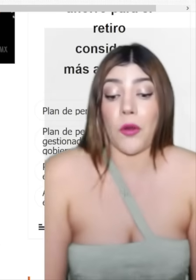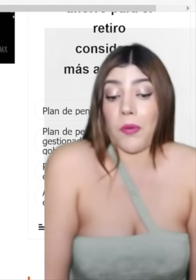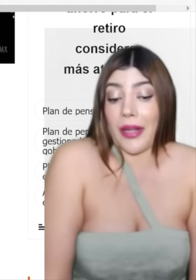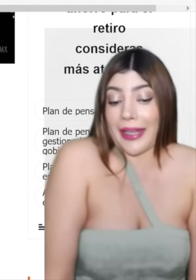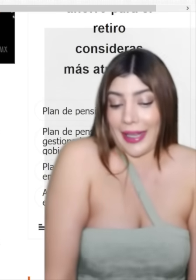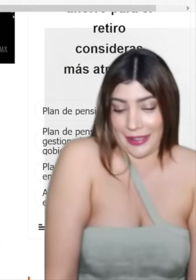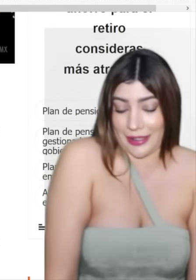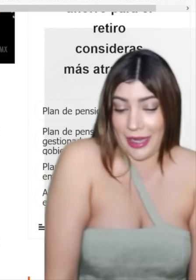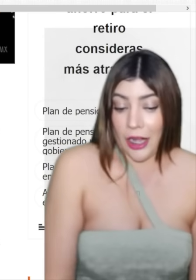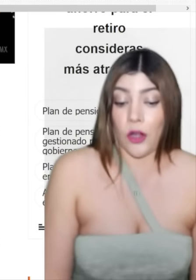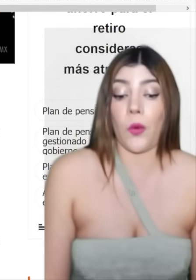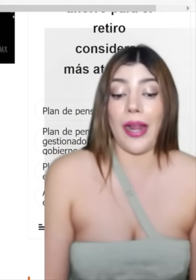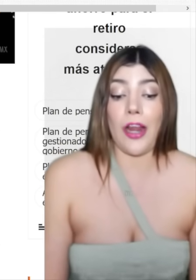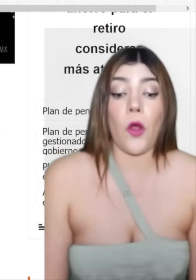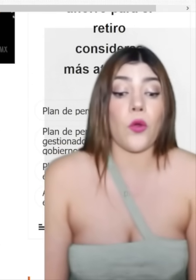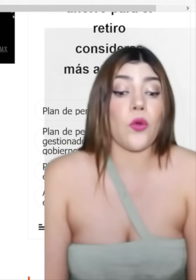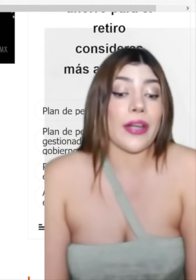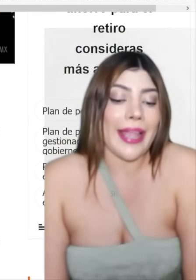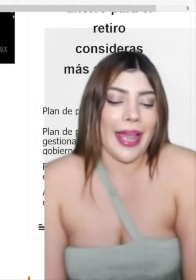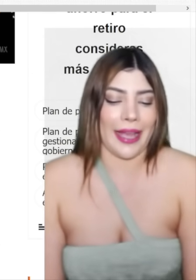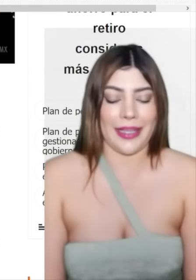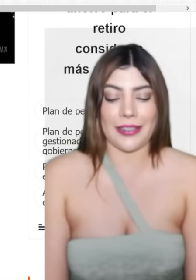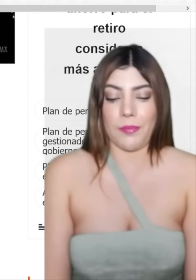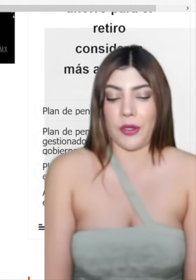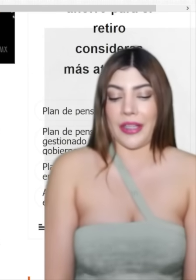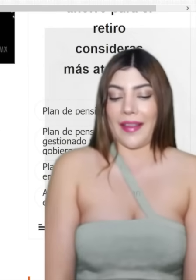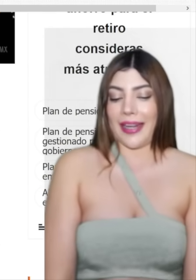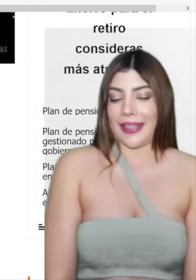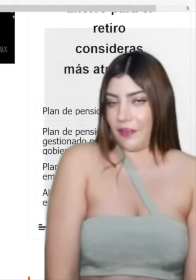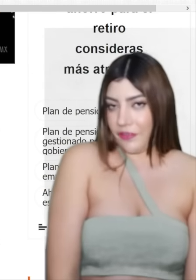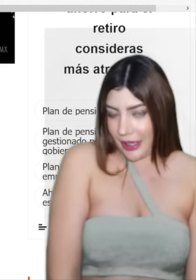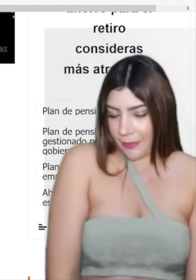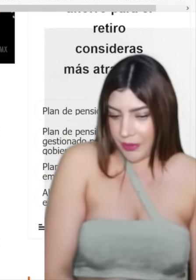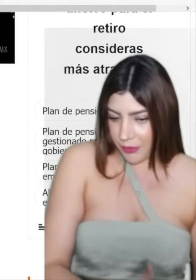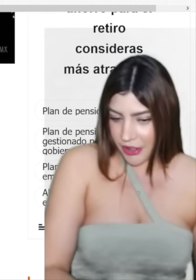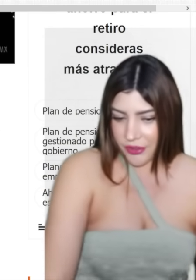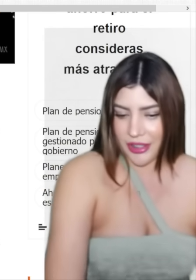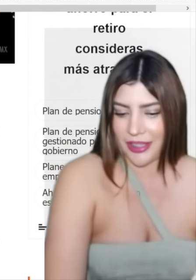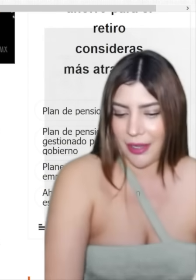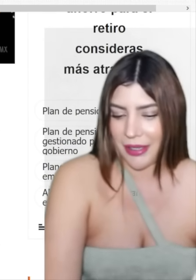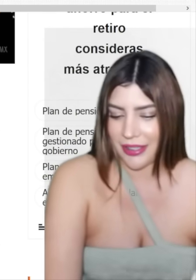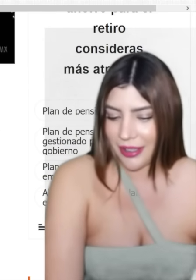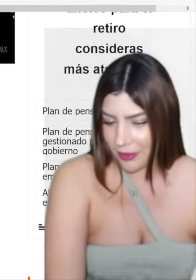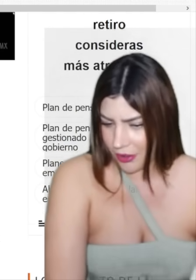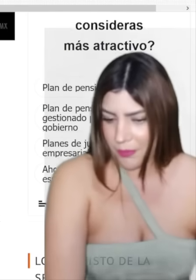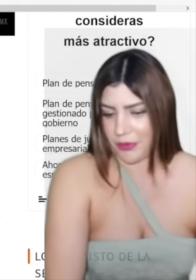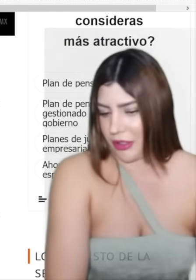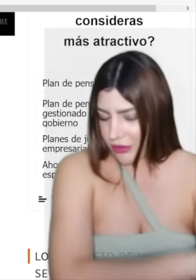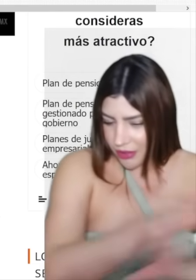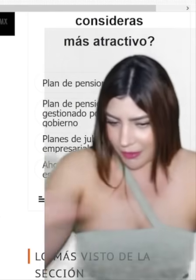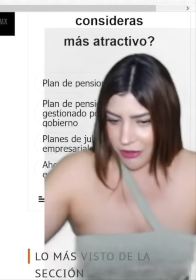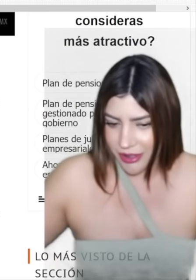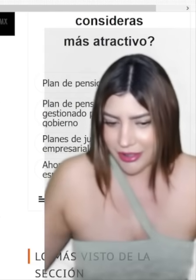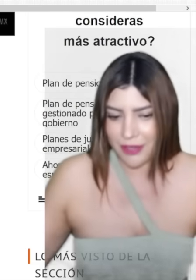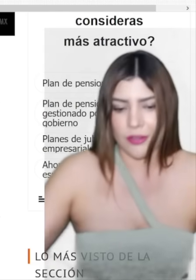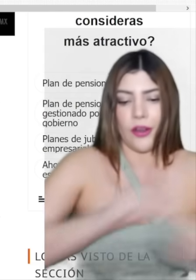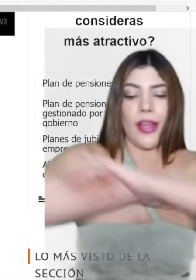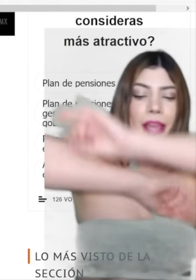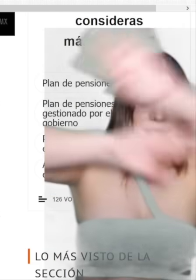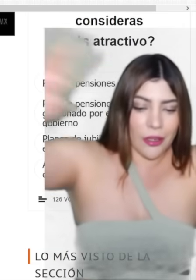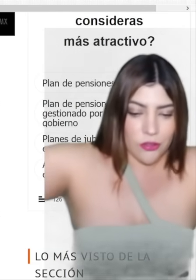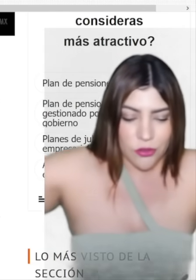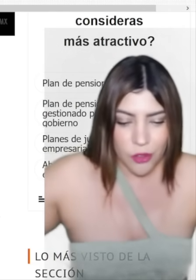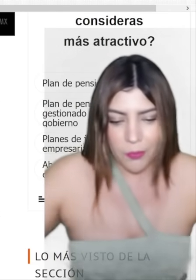condiciones monopólicas, lo cual ocurría al darse prioridad a la CFE. Y por eso hoy dice el presidente, bueno, pues entonces vamos